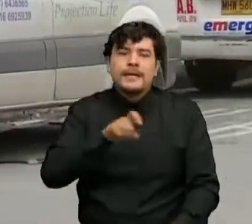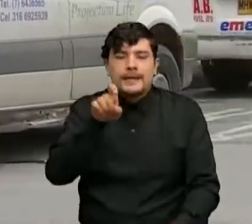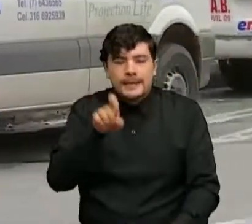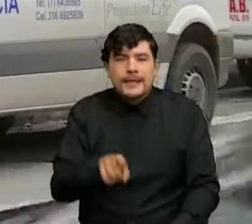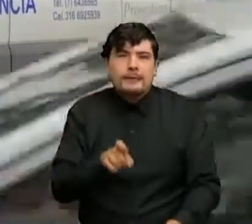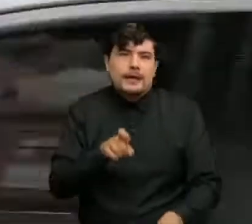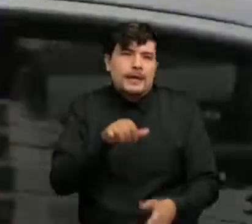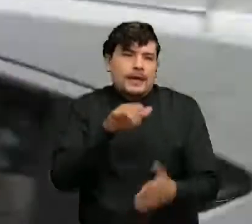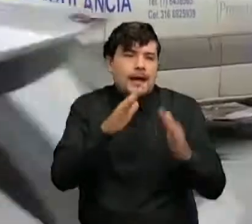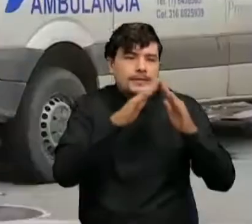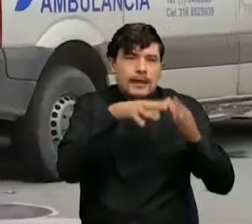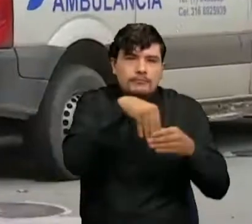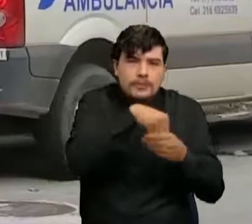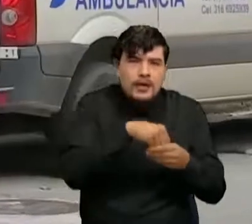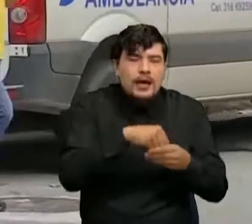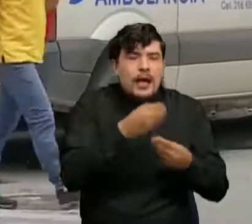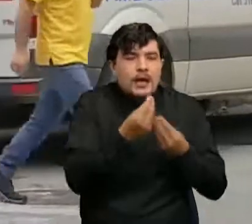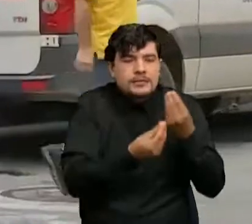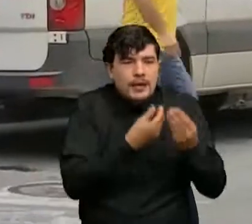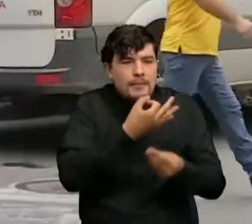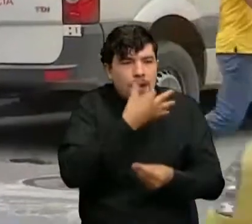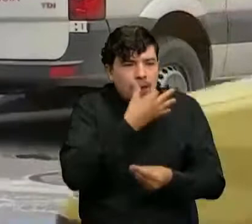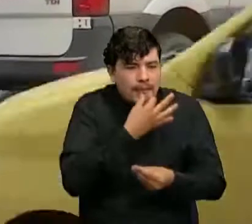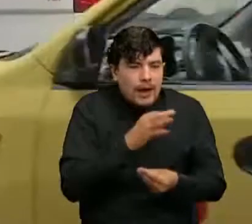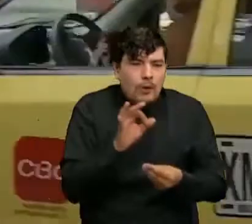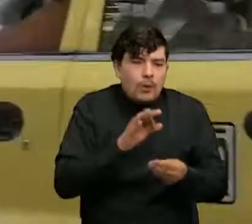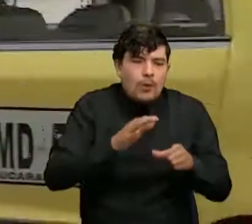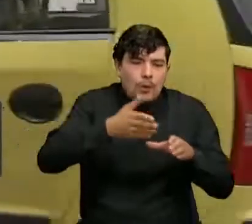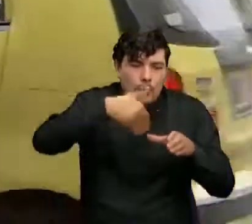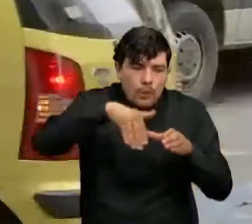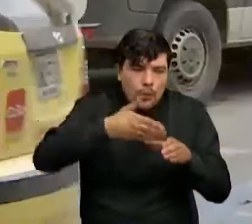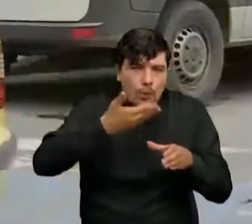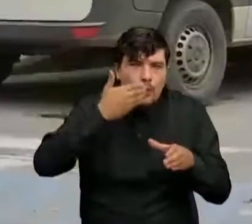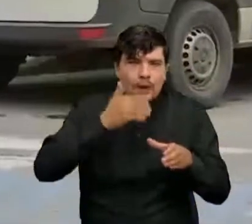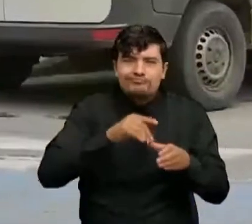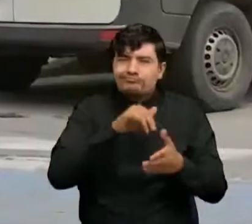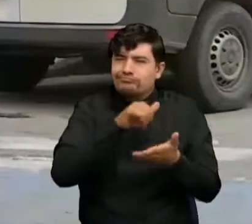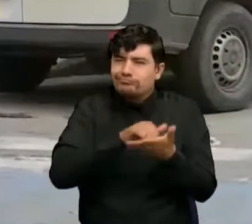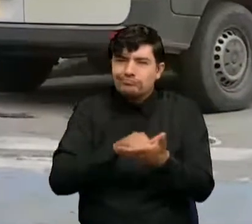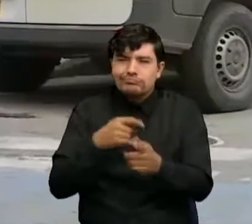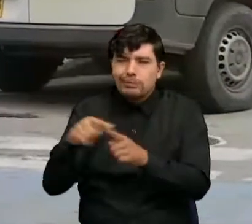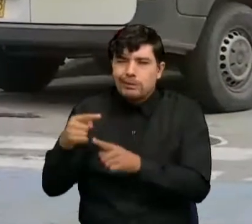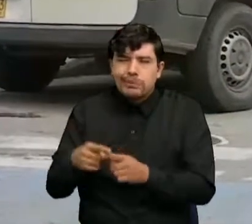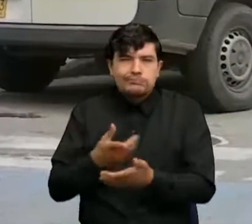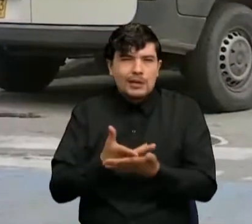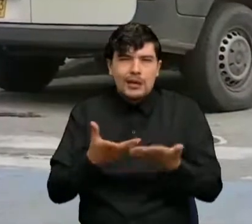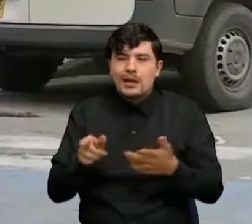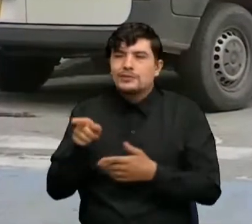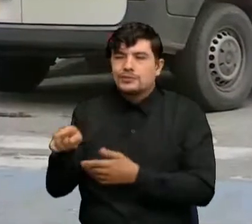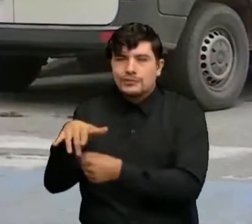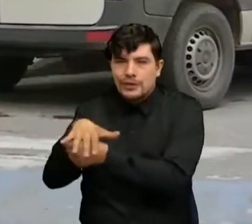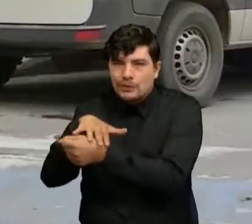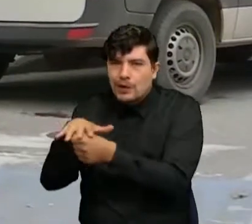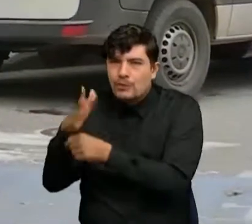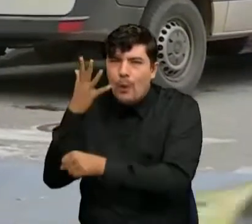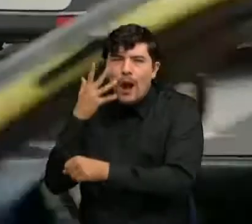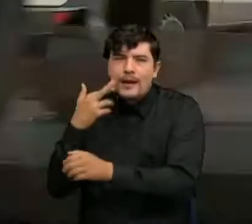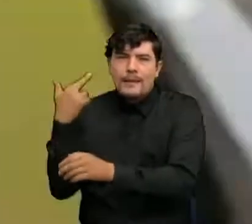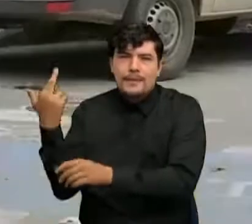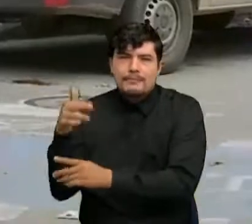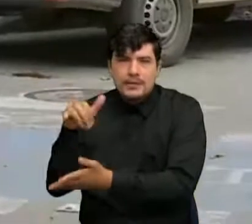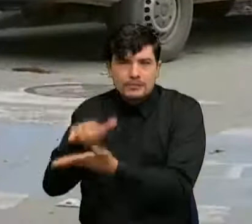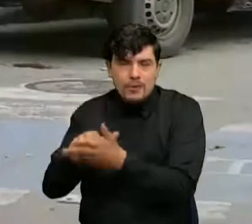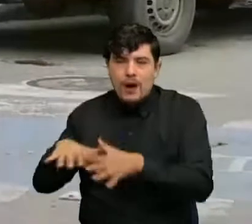hacer. Muchísimas gracias. Pues esta es la escena que se repite a diario en diferentes clínicas y hospitales del área metropolitana